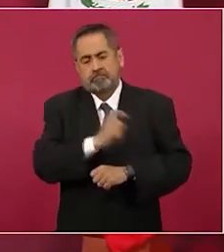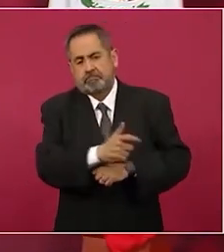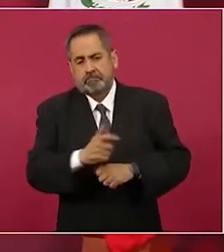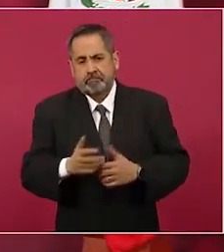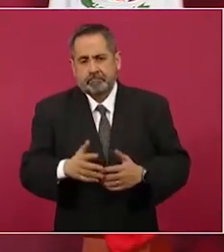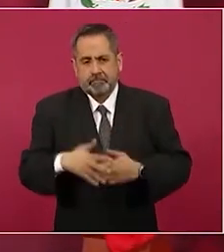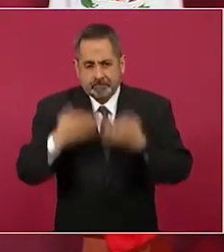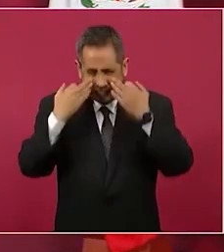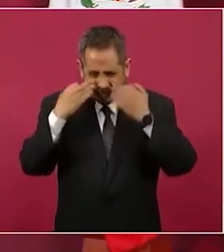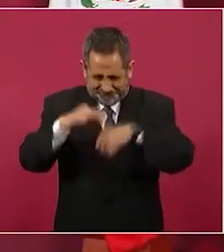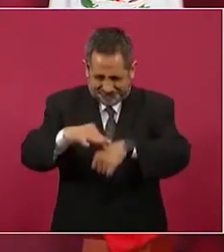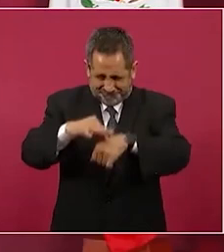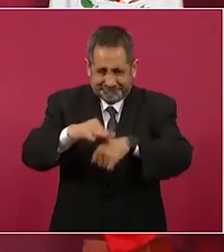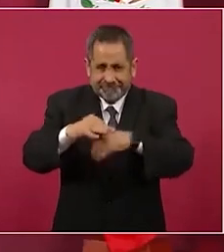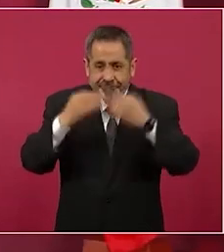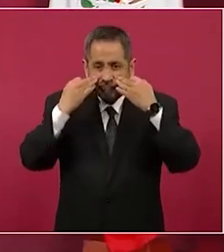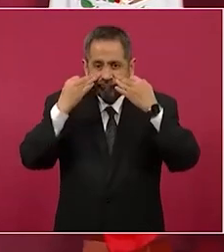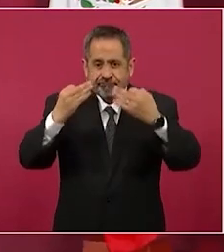Me consta